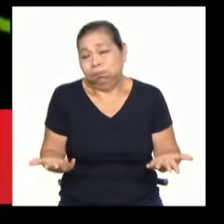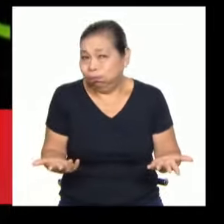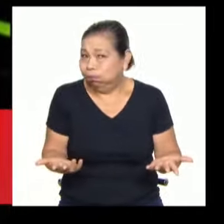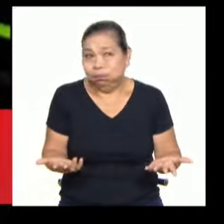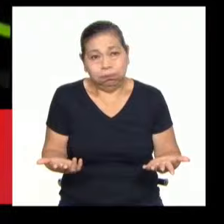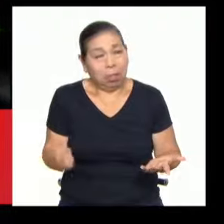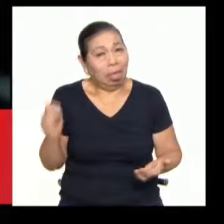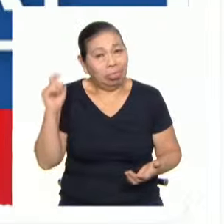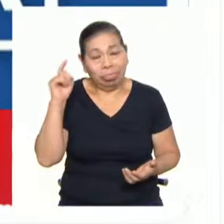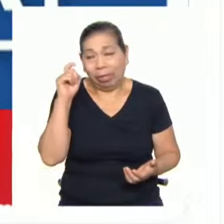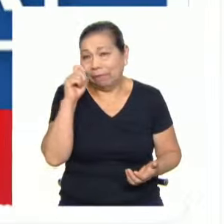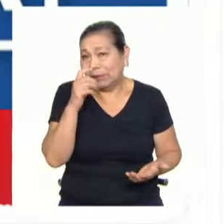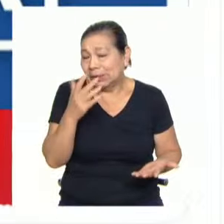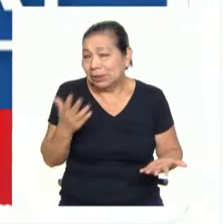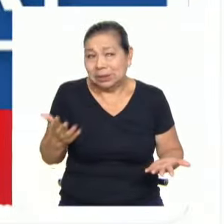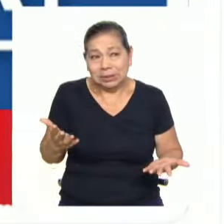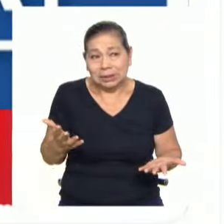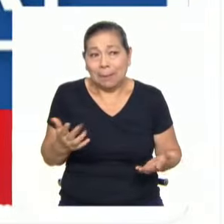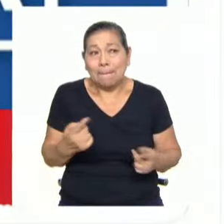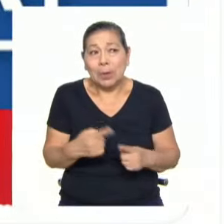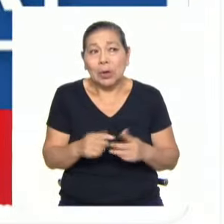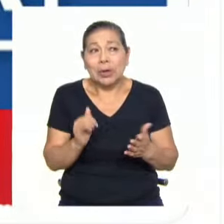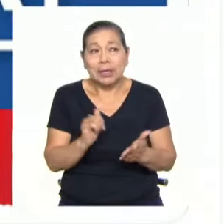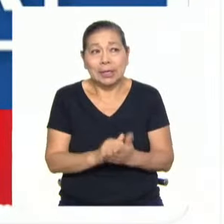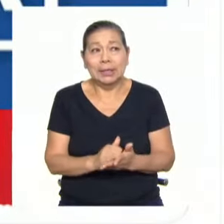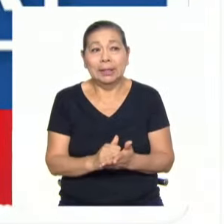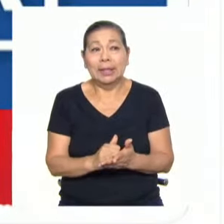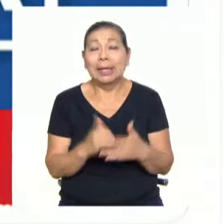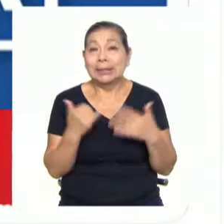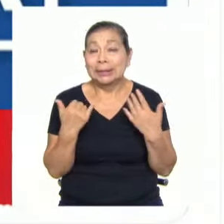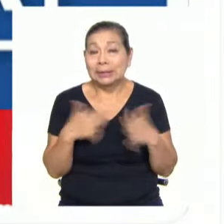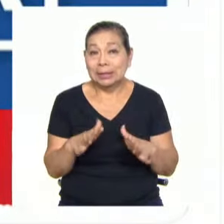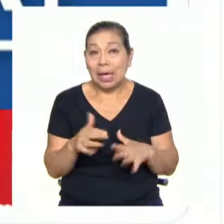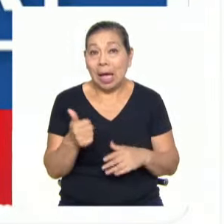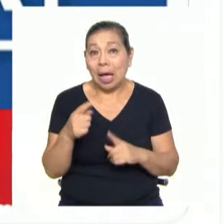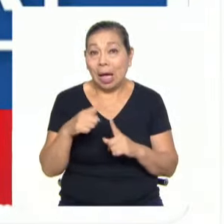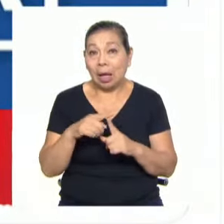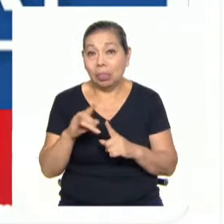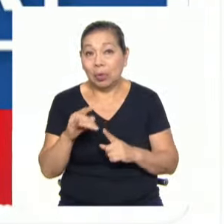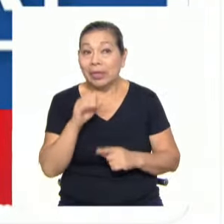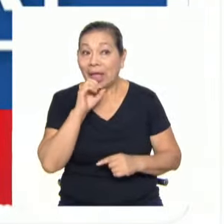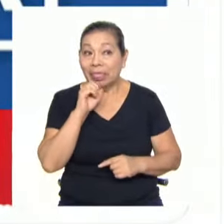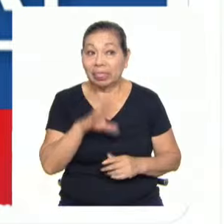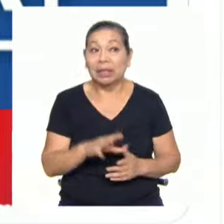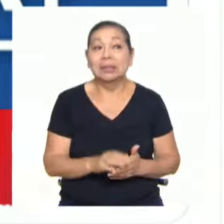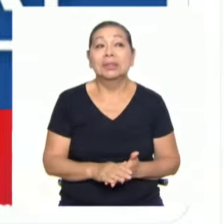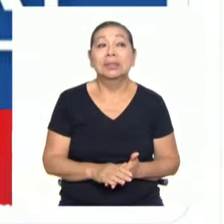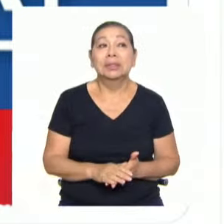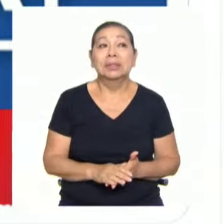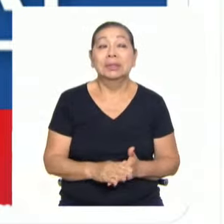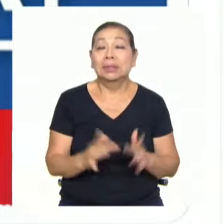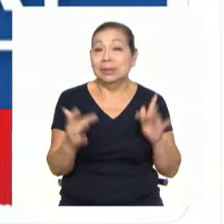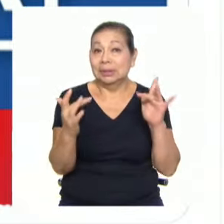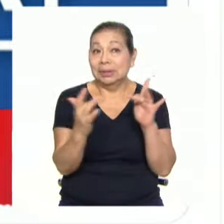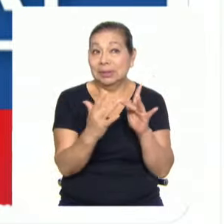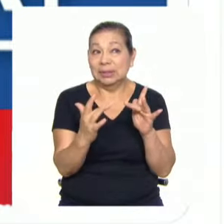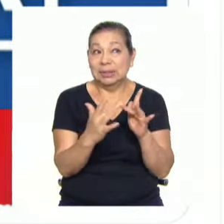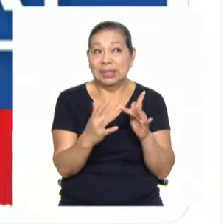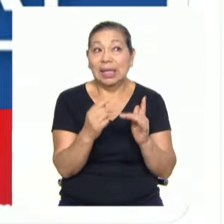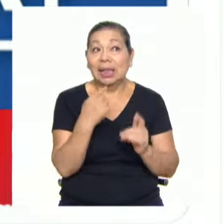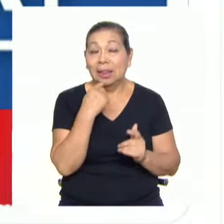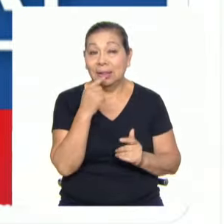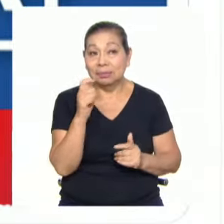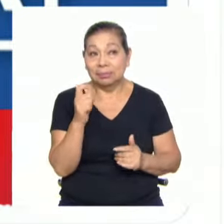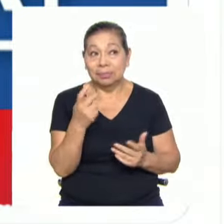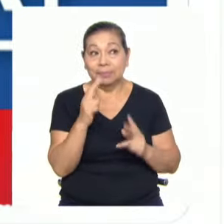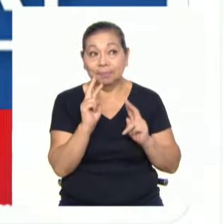situación similar y es por eso que ya la ATU se ha pronunciado también a través de la red social X y lo estamos